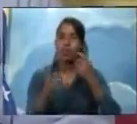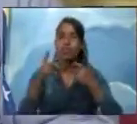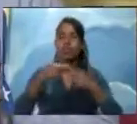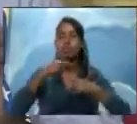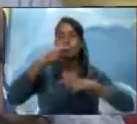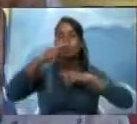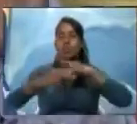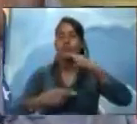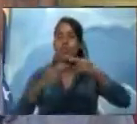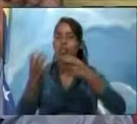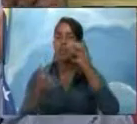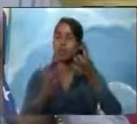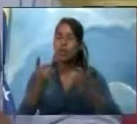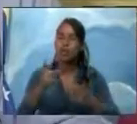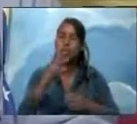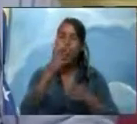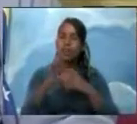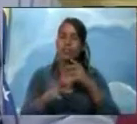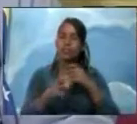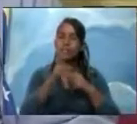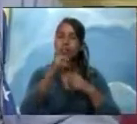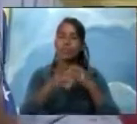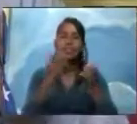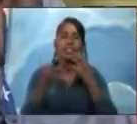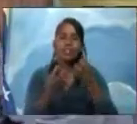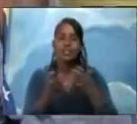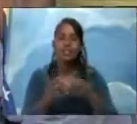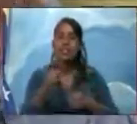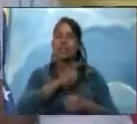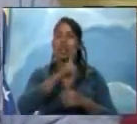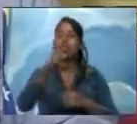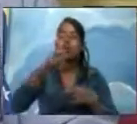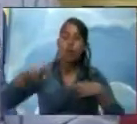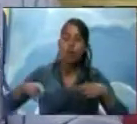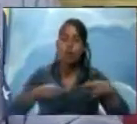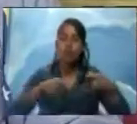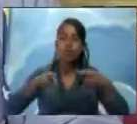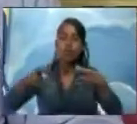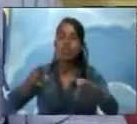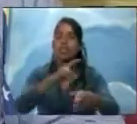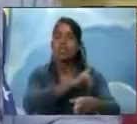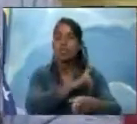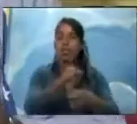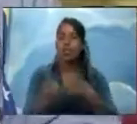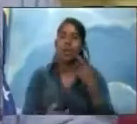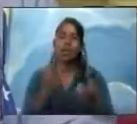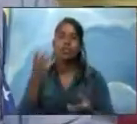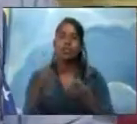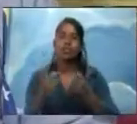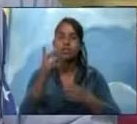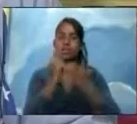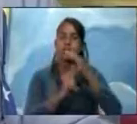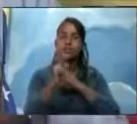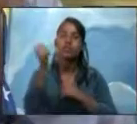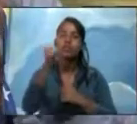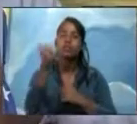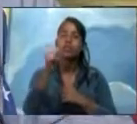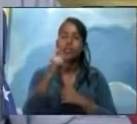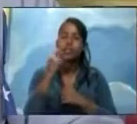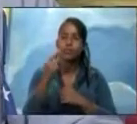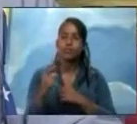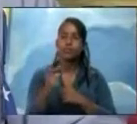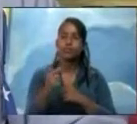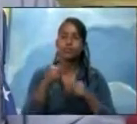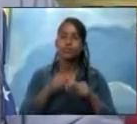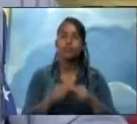rueda de fuego ardiente. Y un río de fuego. Versículo 10 dice, todo lo sigue